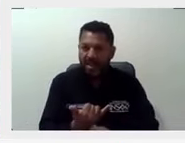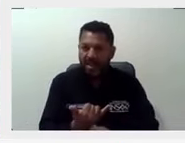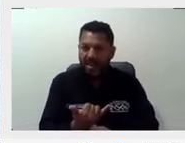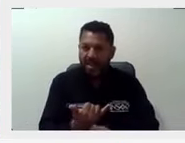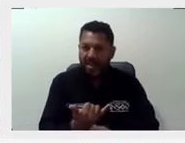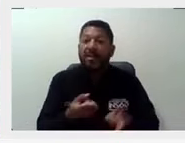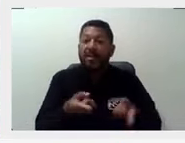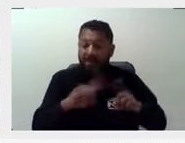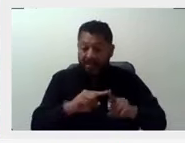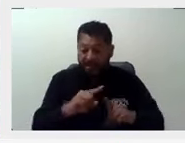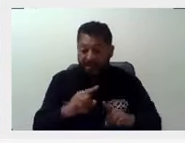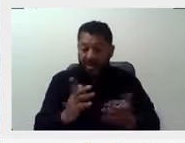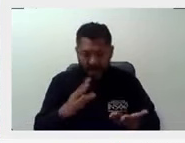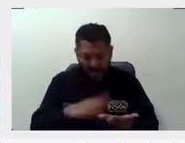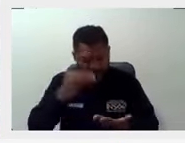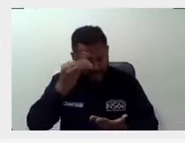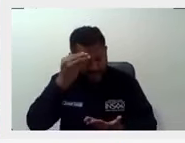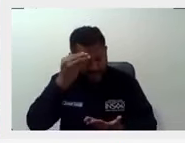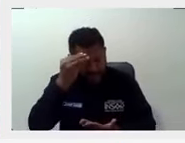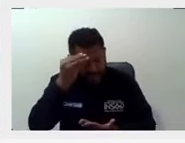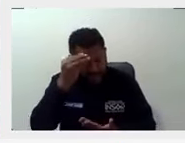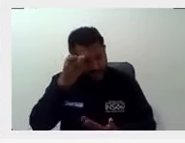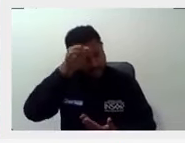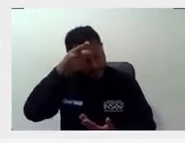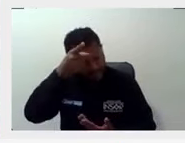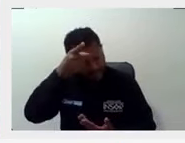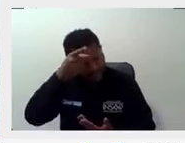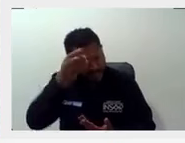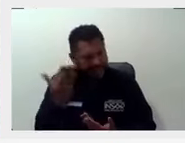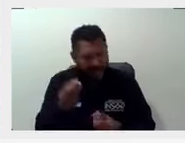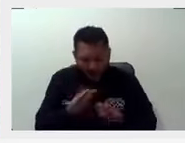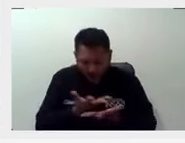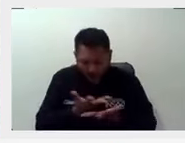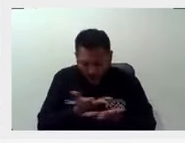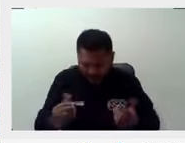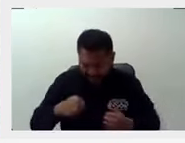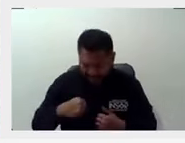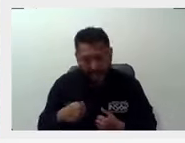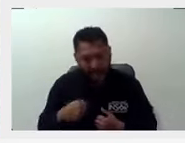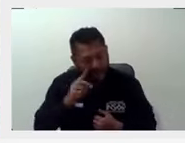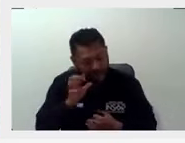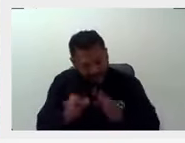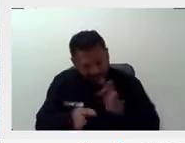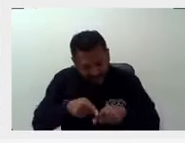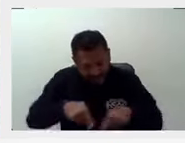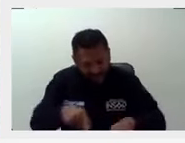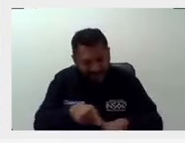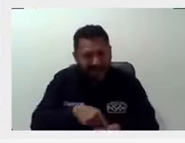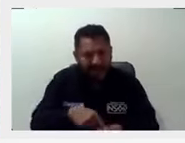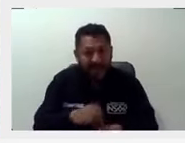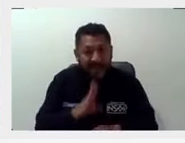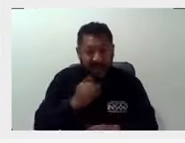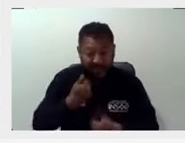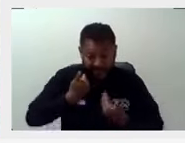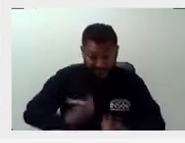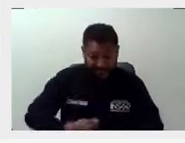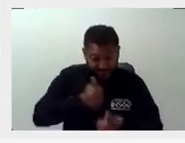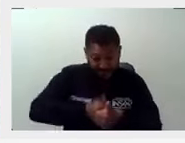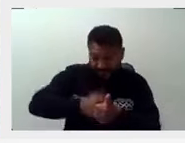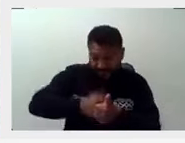a optimizar y a valorar lo que tenemos. ¿Y qué tenemos? Nos tenemos a nosotros, tenemos un espacio, tenemos